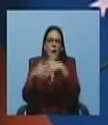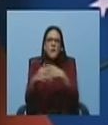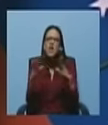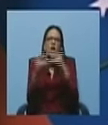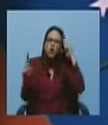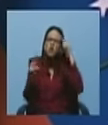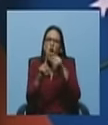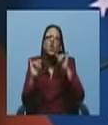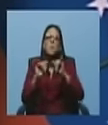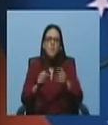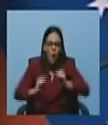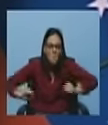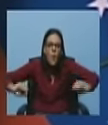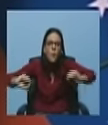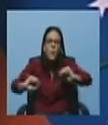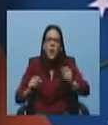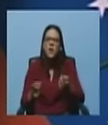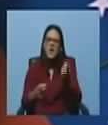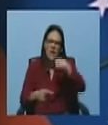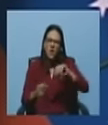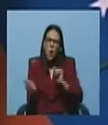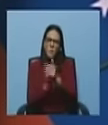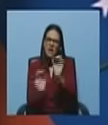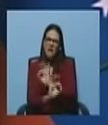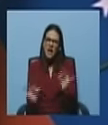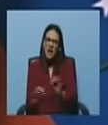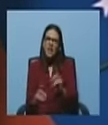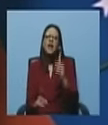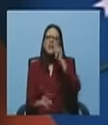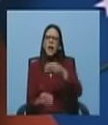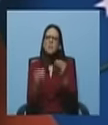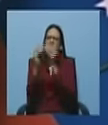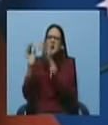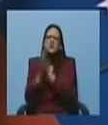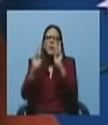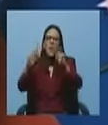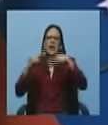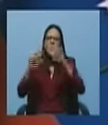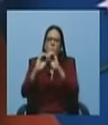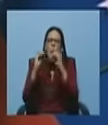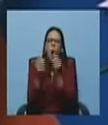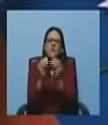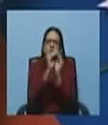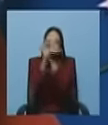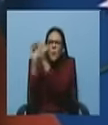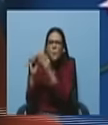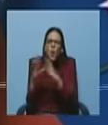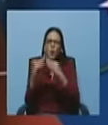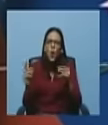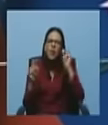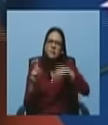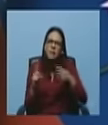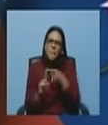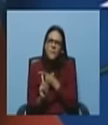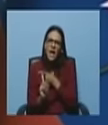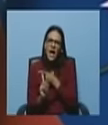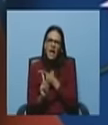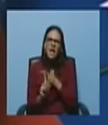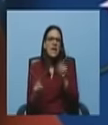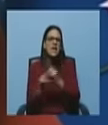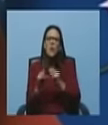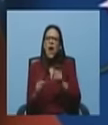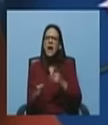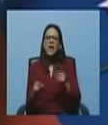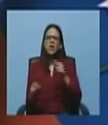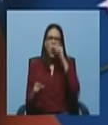fin. Contrataron la remodelación de oficinas. Contrataron remodelación de oficinas a precios exorbitantes,